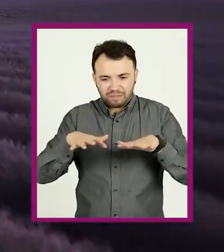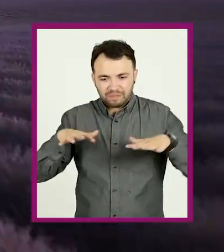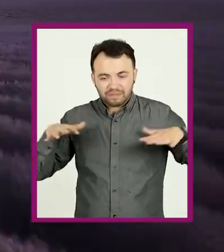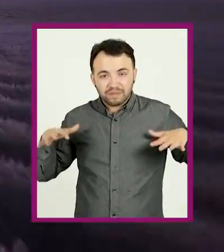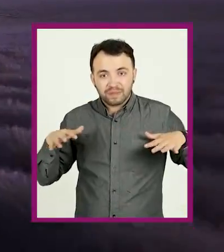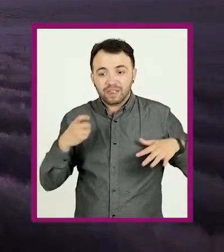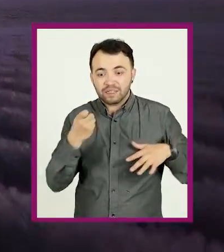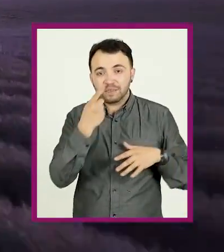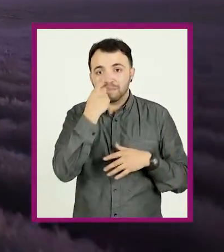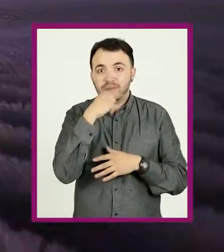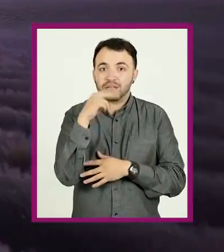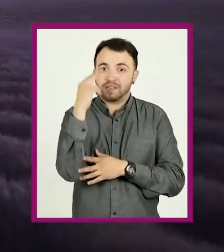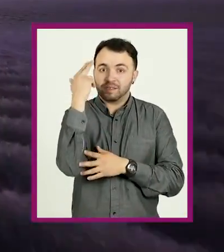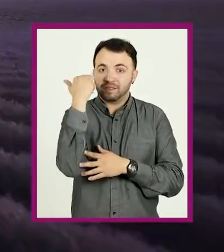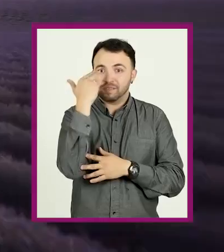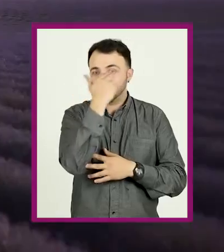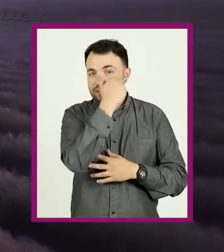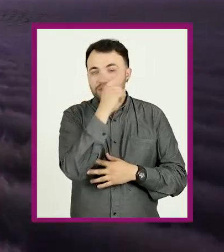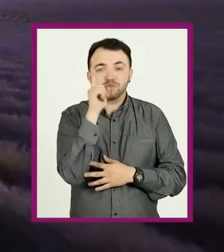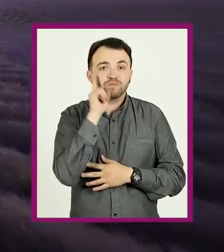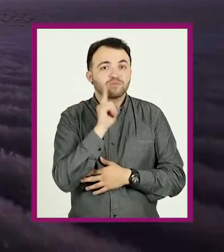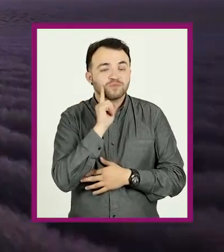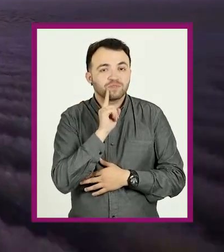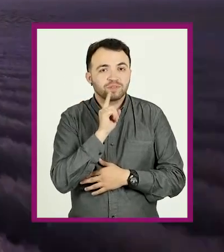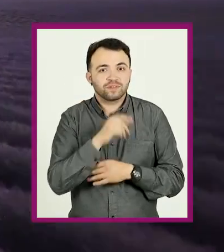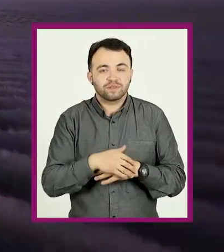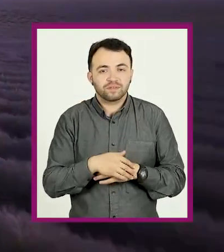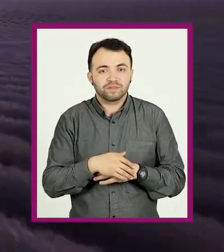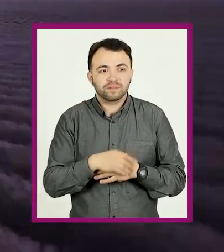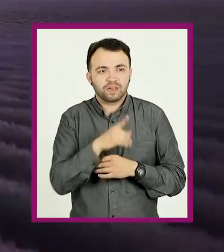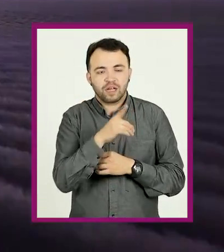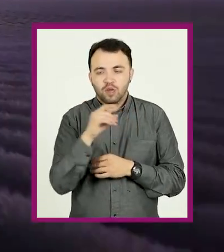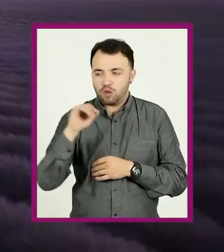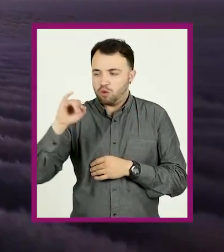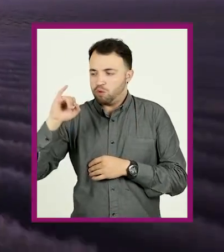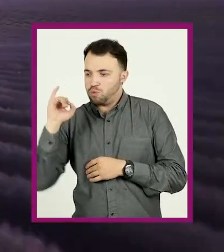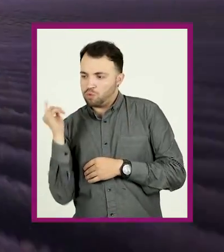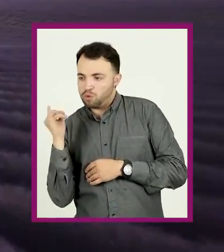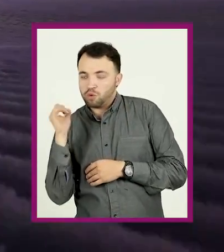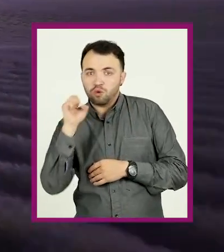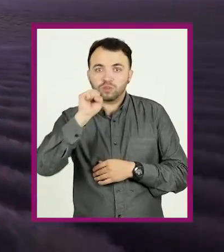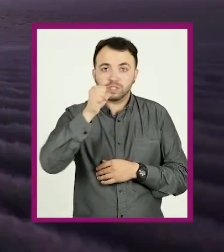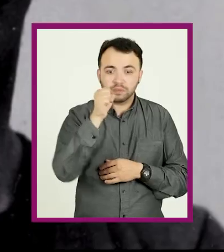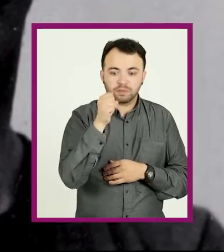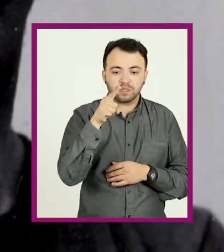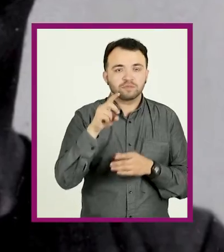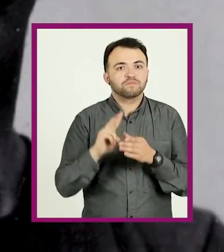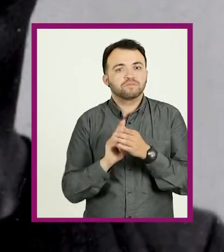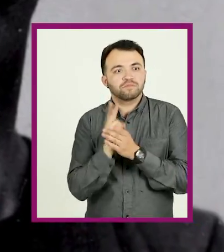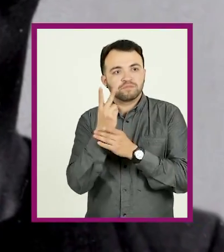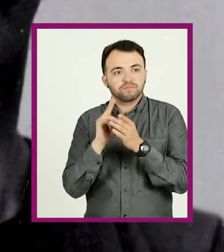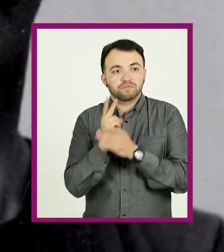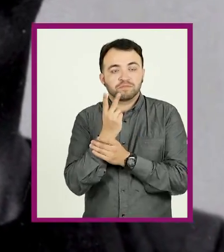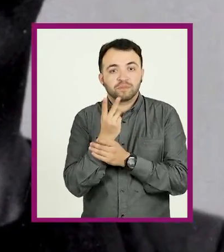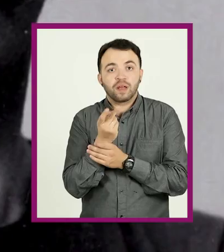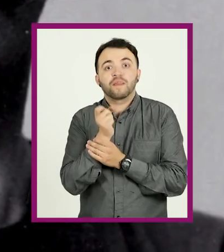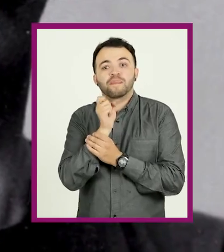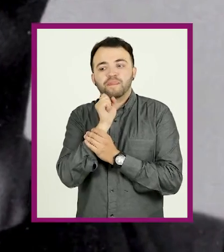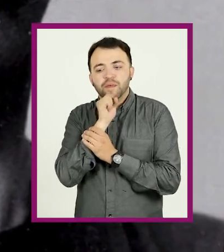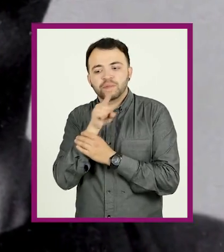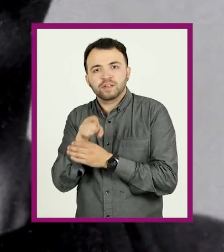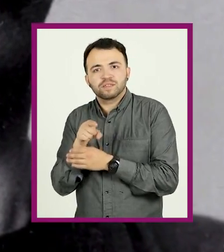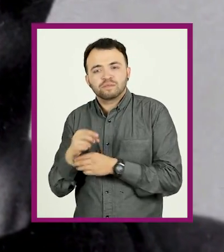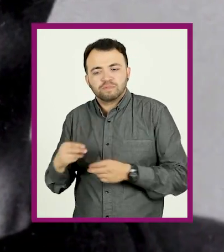praderas provenzales durante el periodo de floración que va de junio a septiembre. Cuna de los Juegos